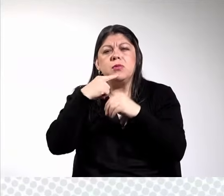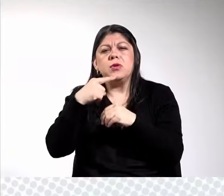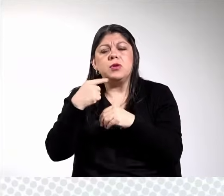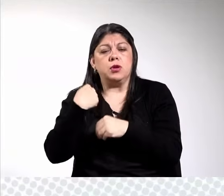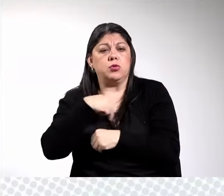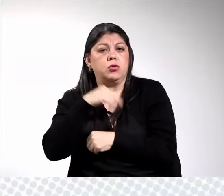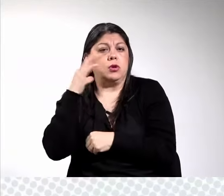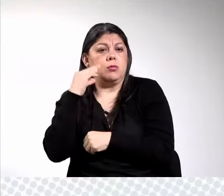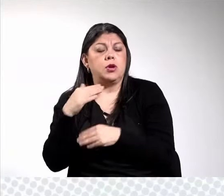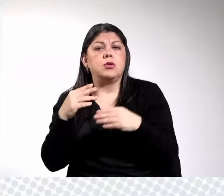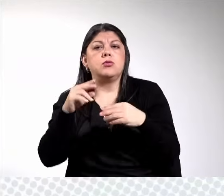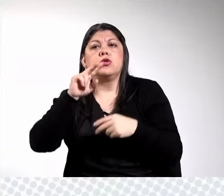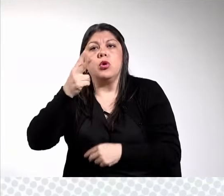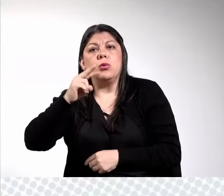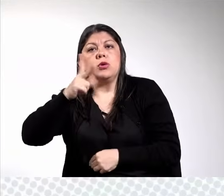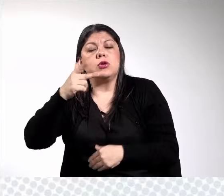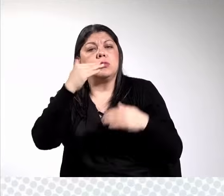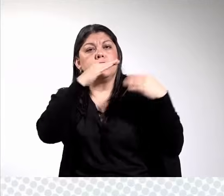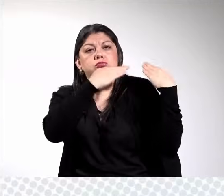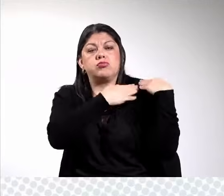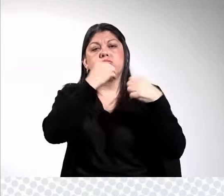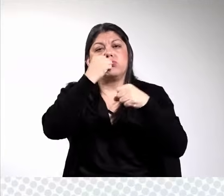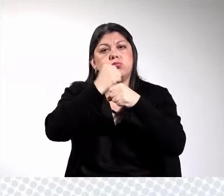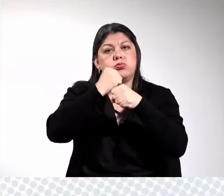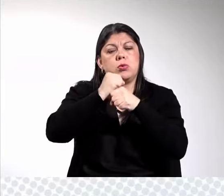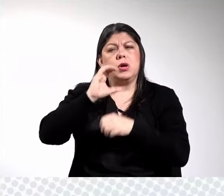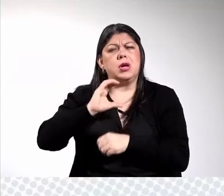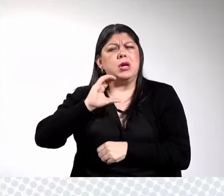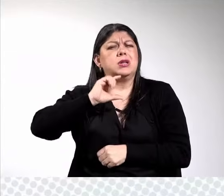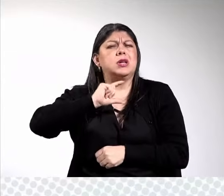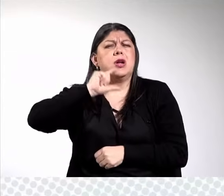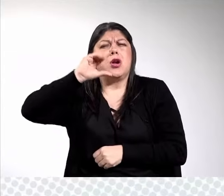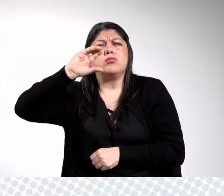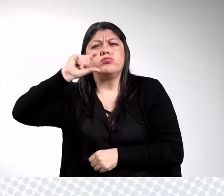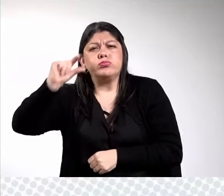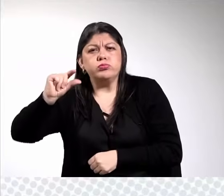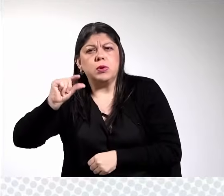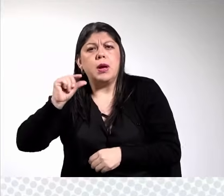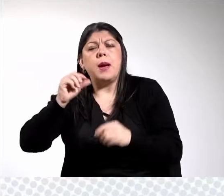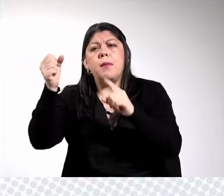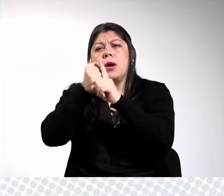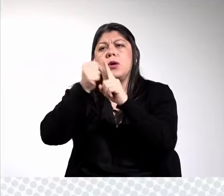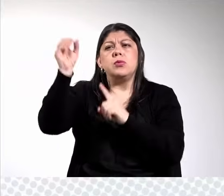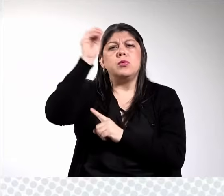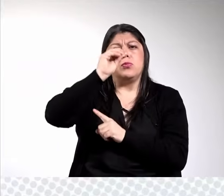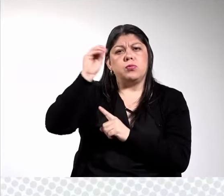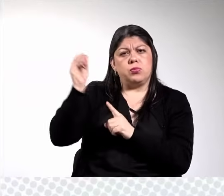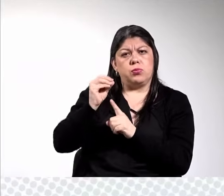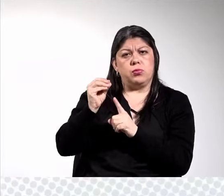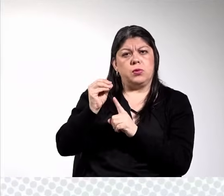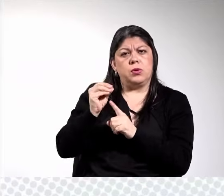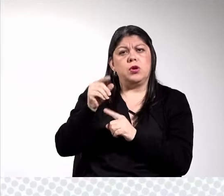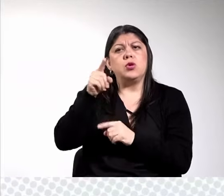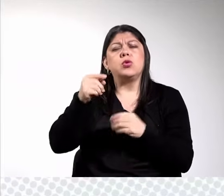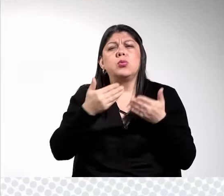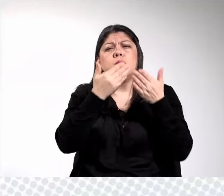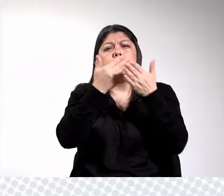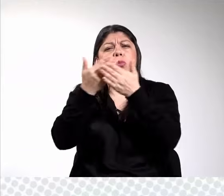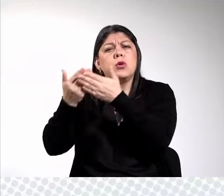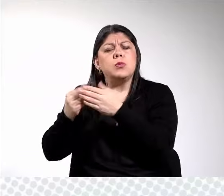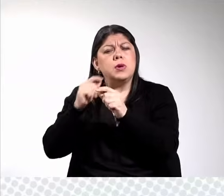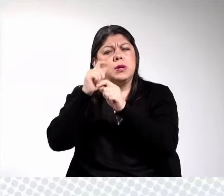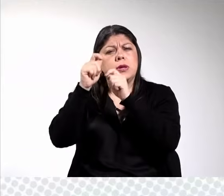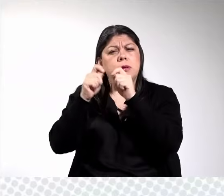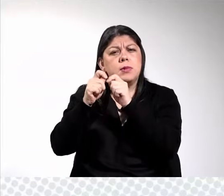que cargamos con dobles y triples jornadas de trabajo, con salarios más bajos, con mayores tasas de violencia. ¿Cuál es su propuesta concreta